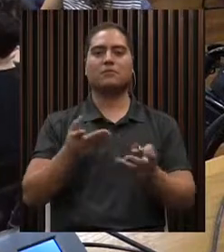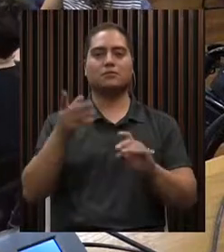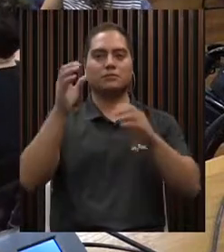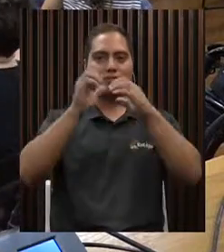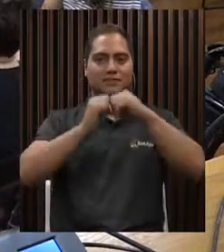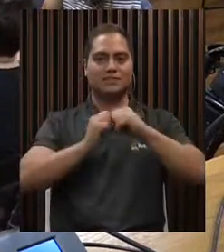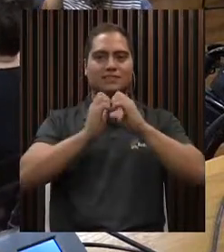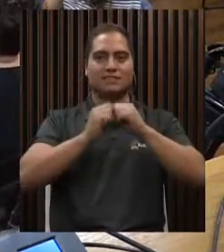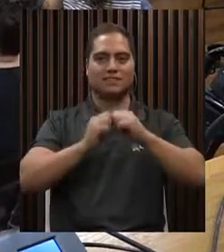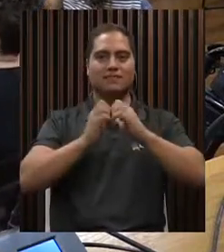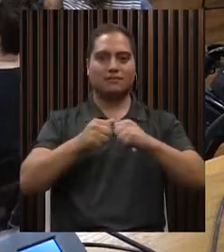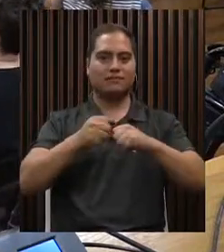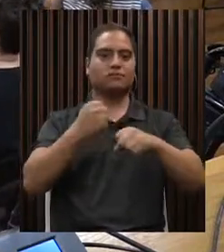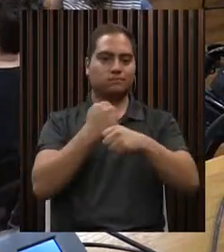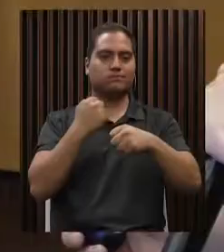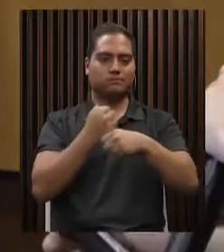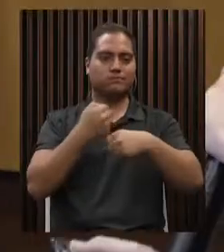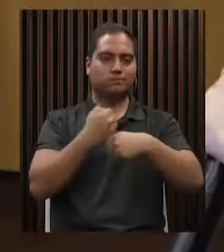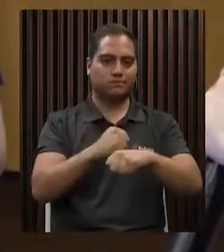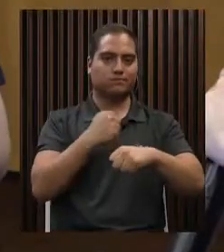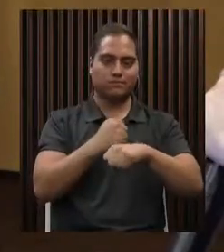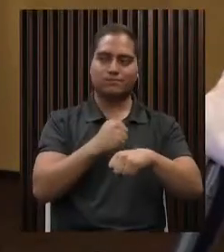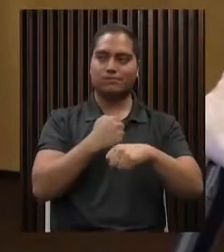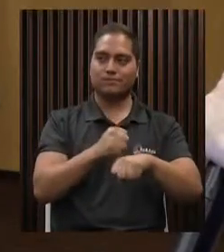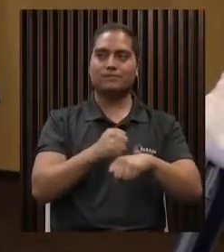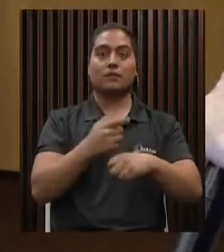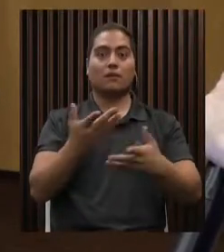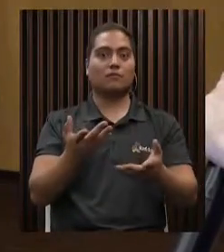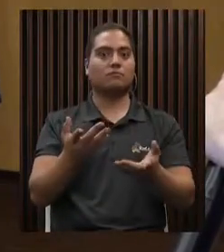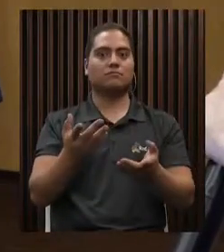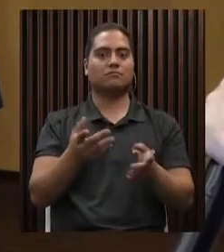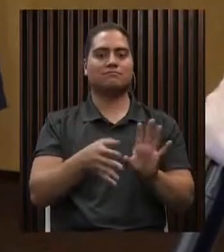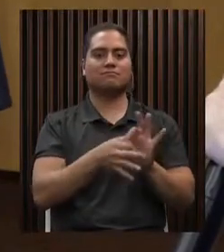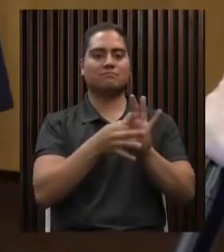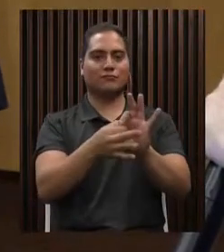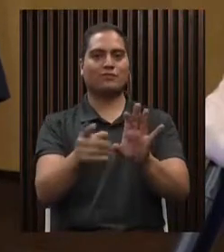maneras. Y claro, lo que resulta finalmente ser positivo.